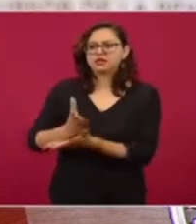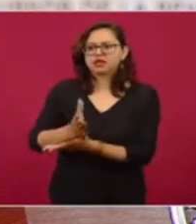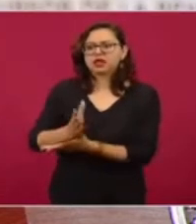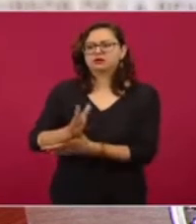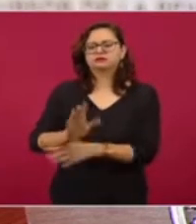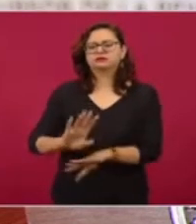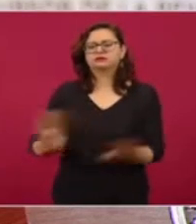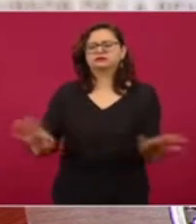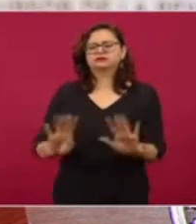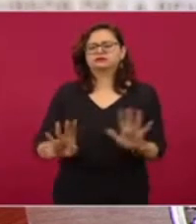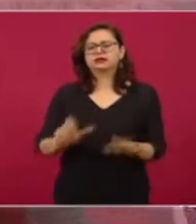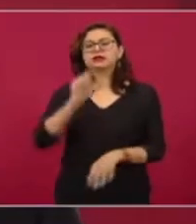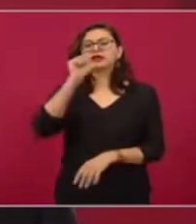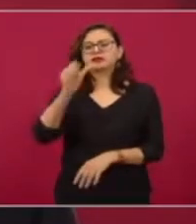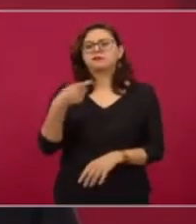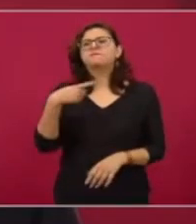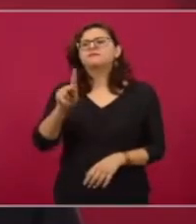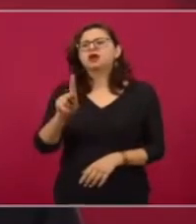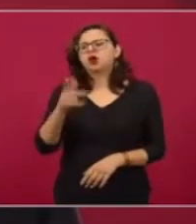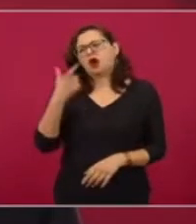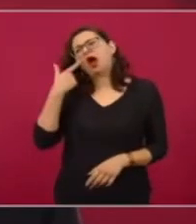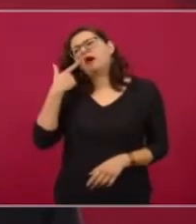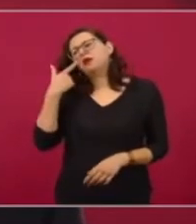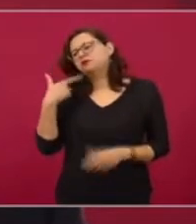sino si queremos revisar